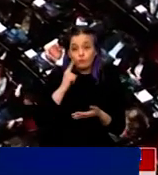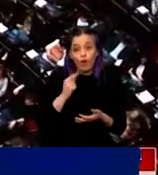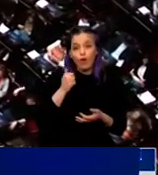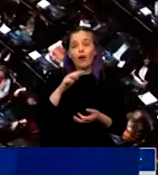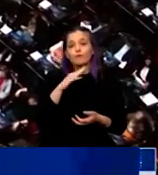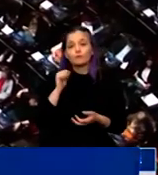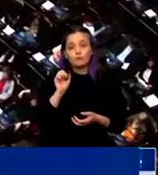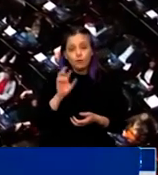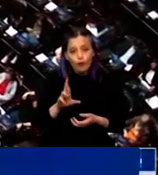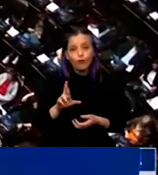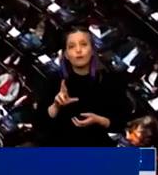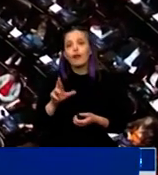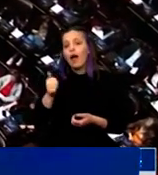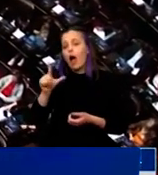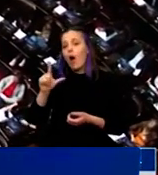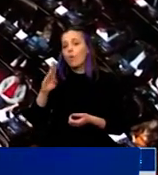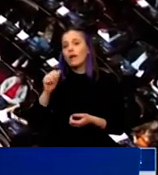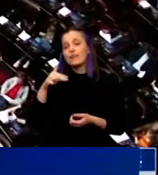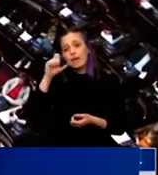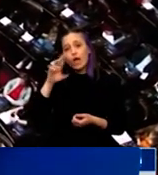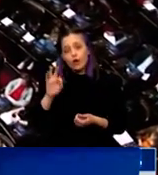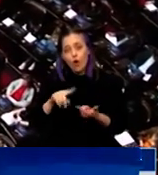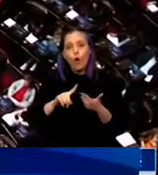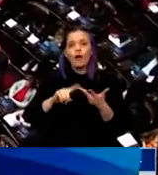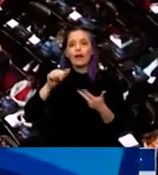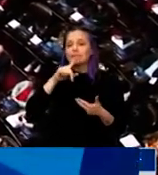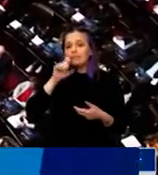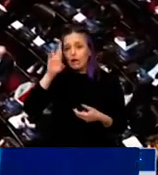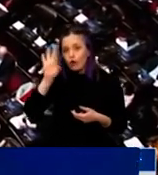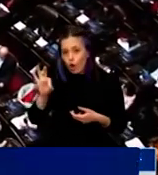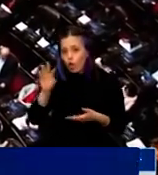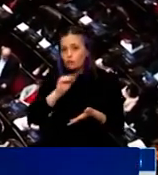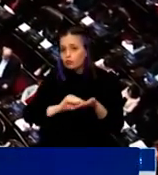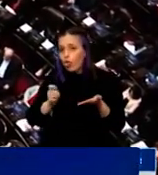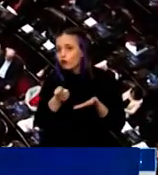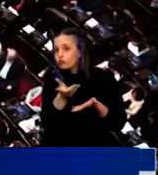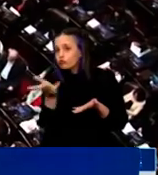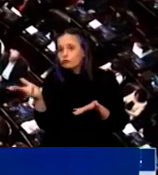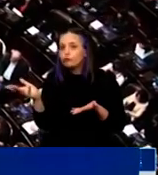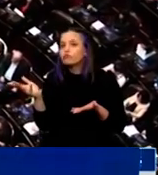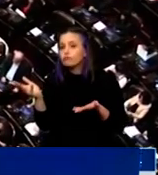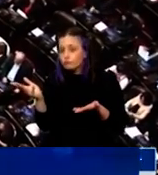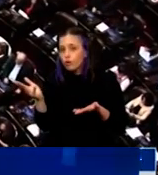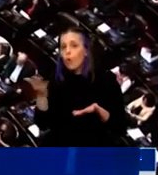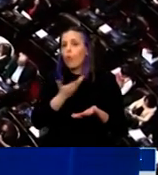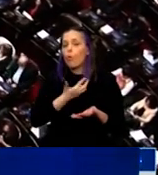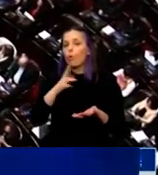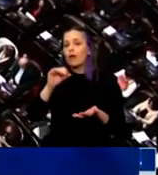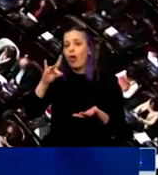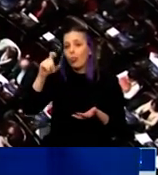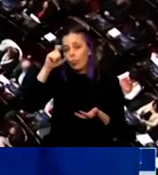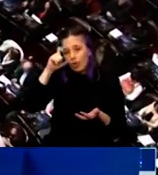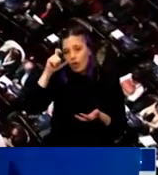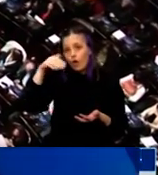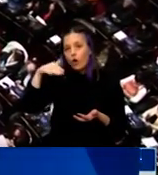fundamentales que siempre se le pidió al ejecutivo que fue bajar el plazo de los tres años que hoy tiene la